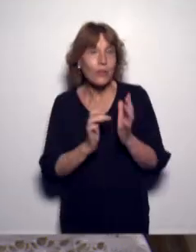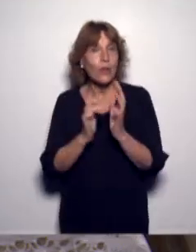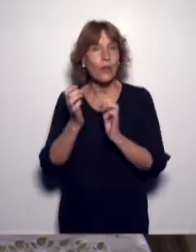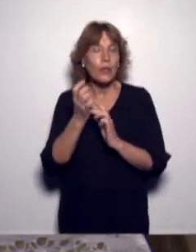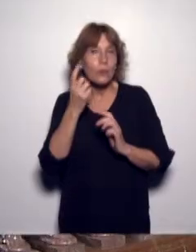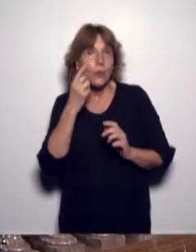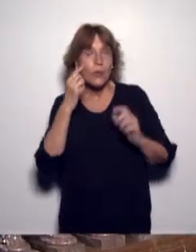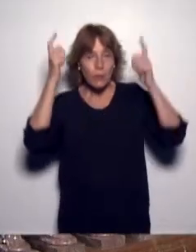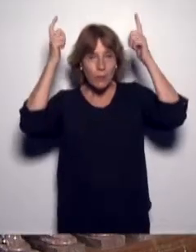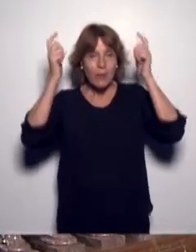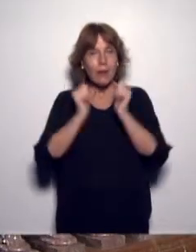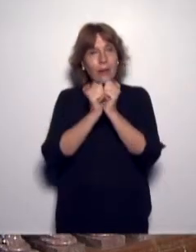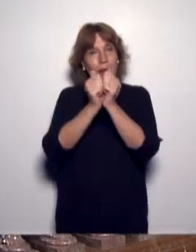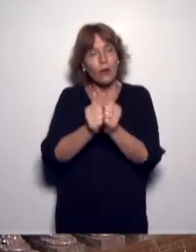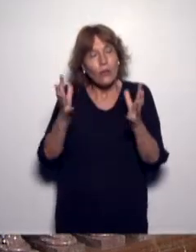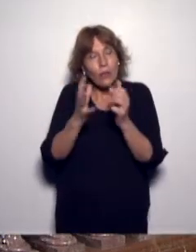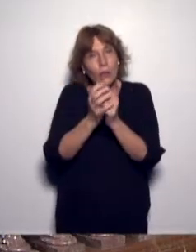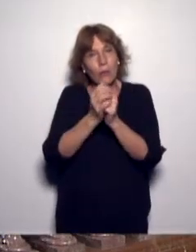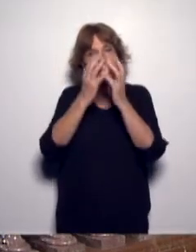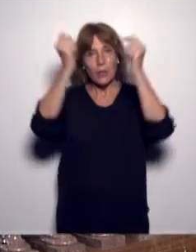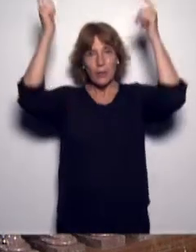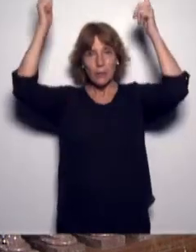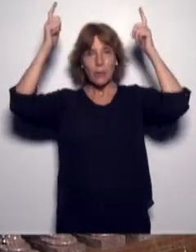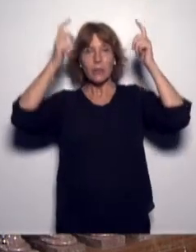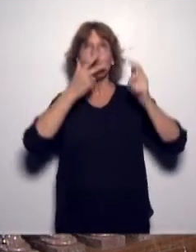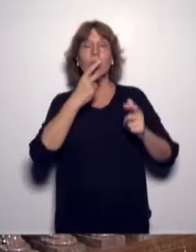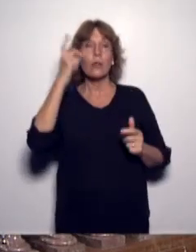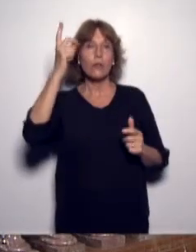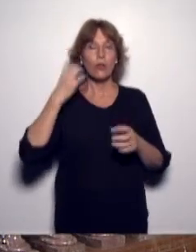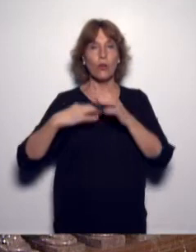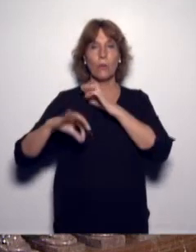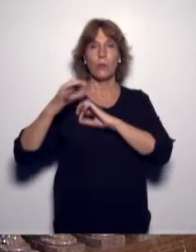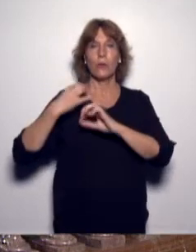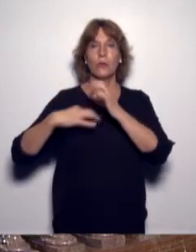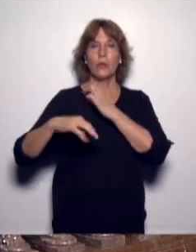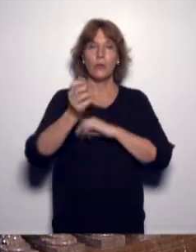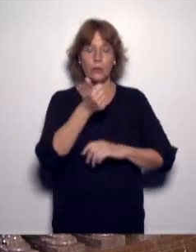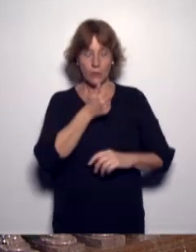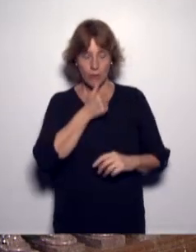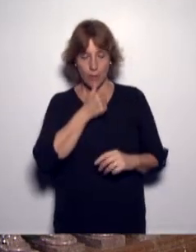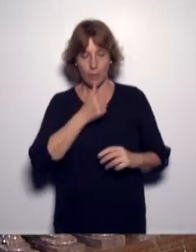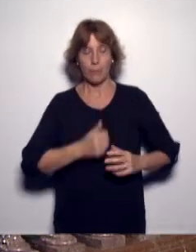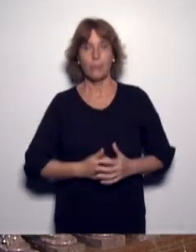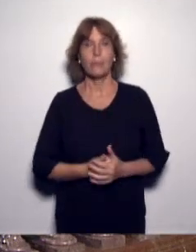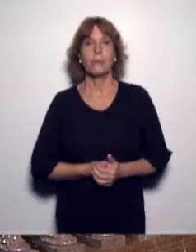y reina contigo en la unidad del Espíritu Santo y es Dios, por los siglos de los siglos.